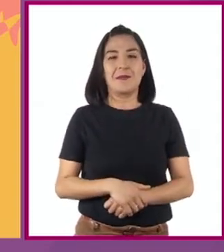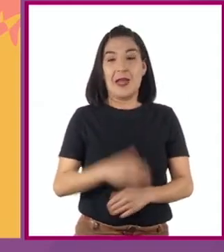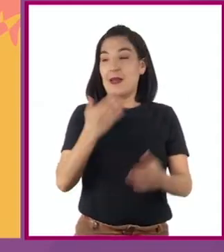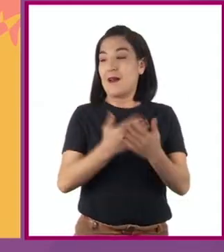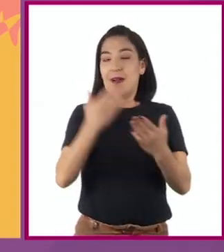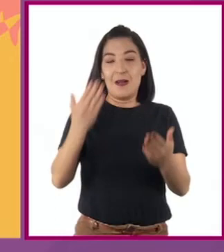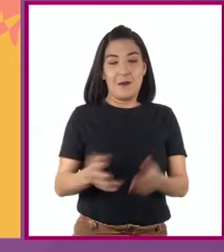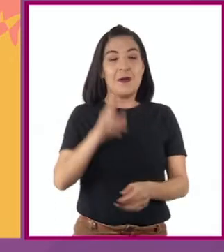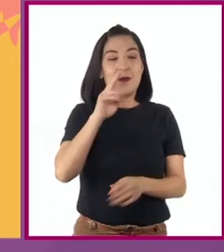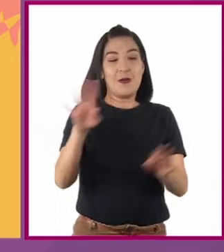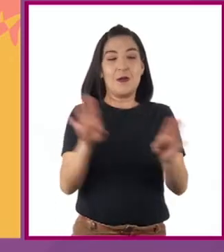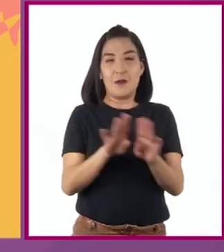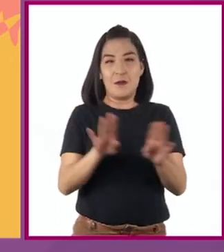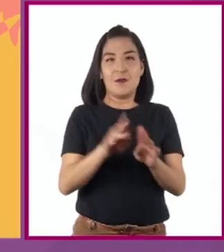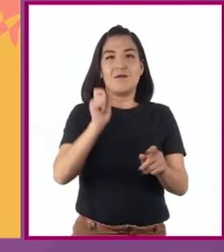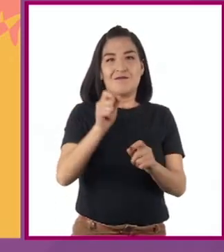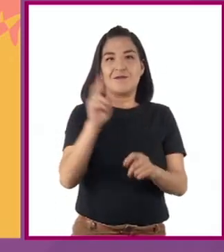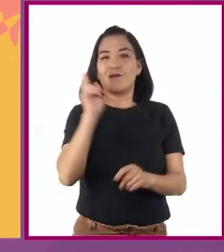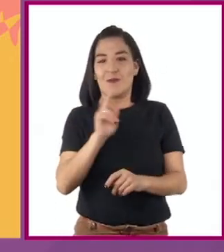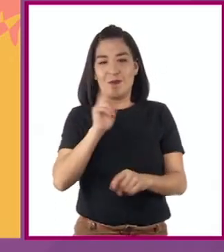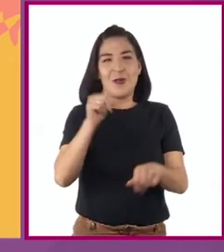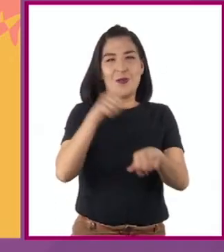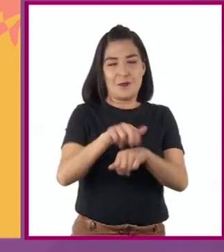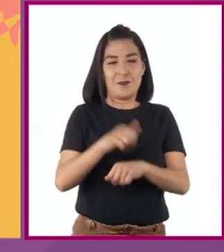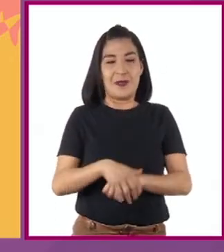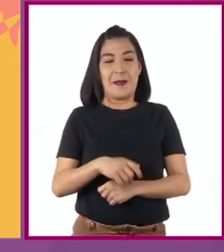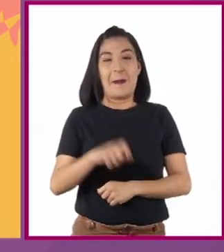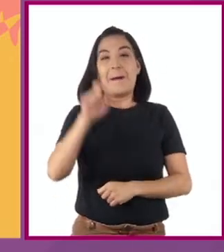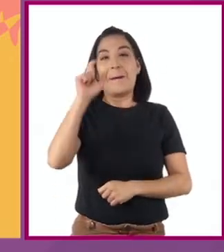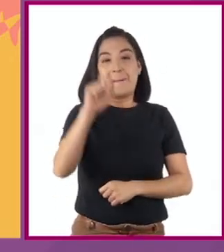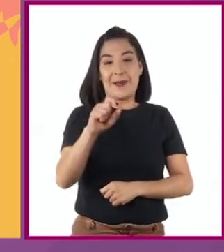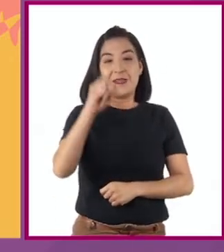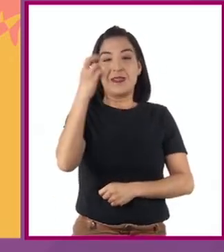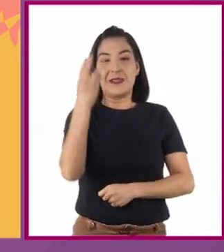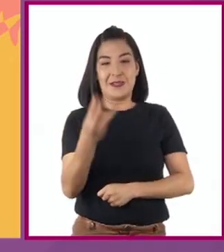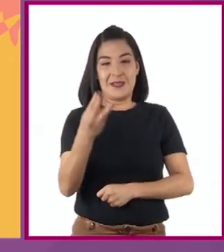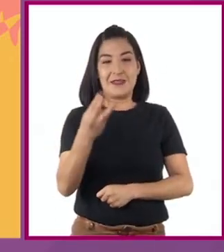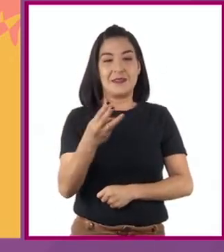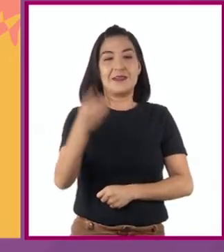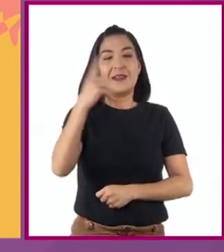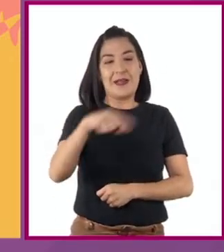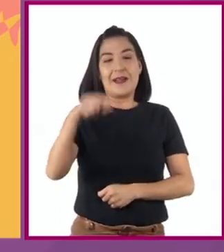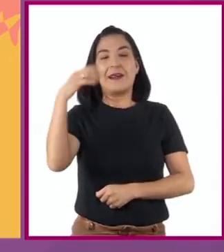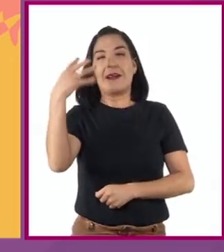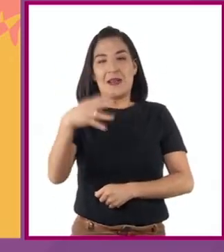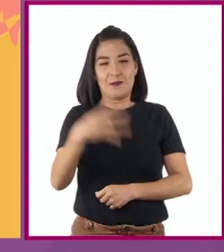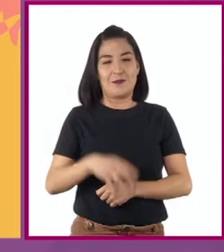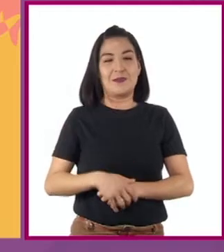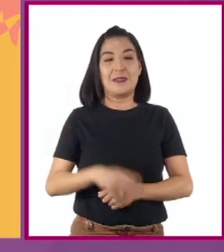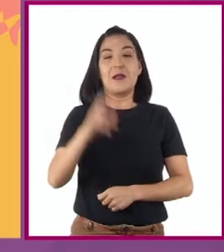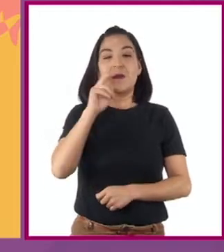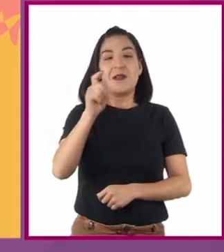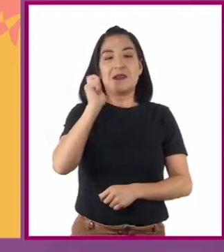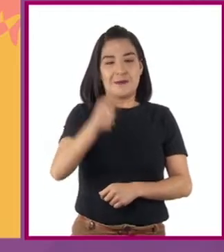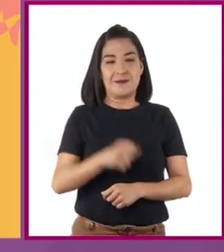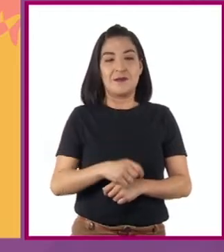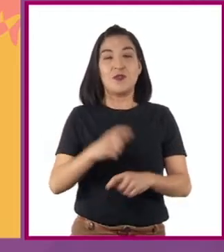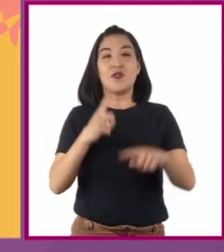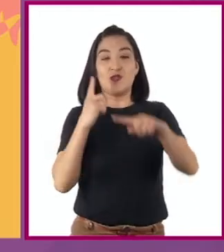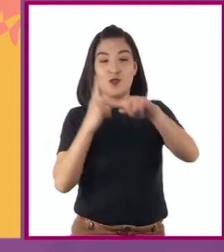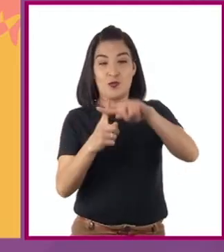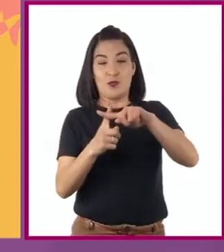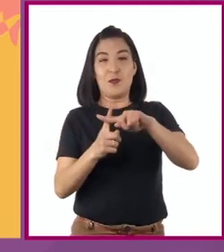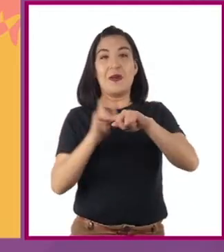Ahora, probemos con los siguientes números, 23 y 14. Observamos que la suma de